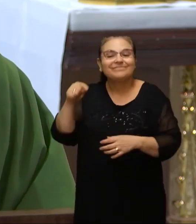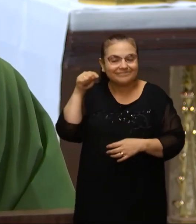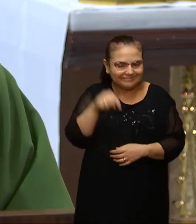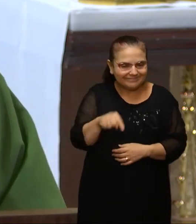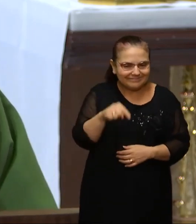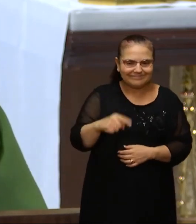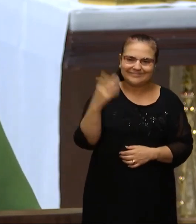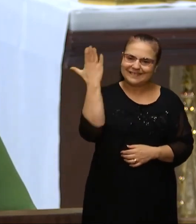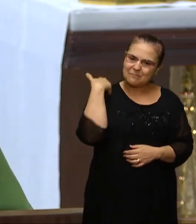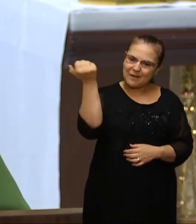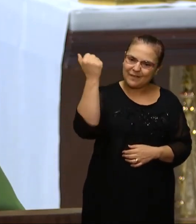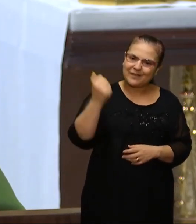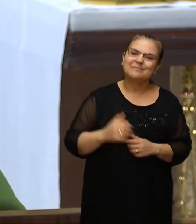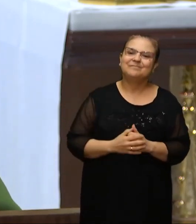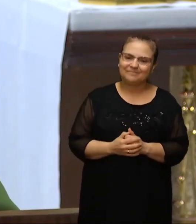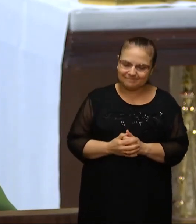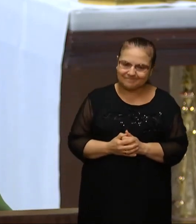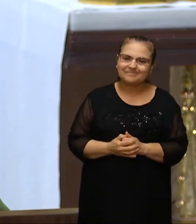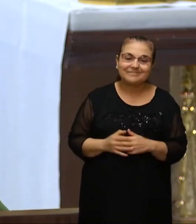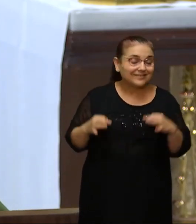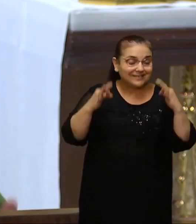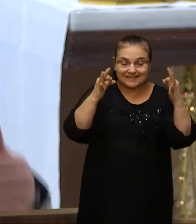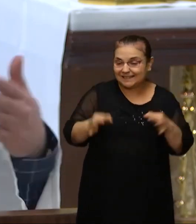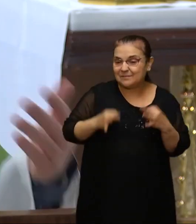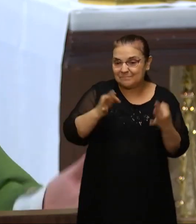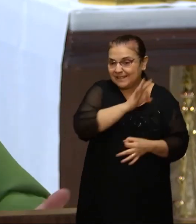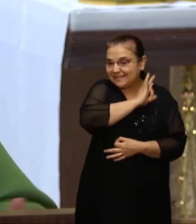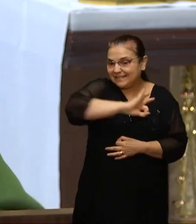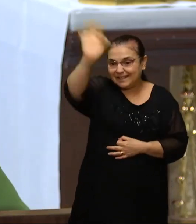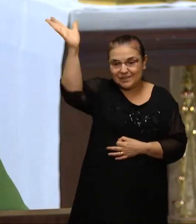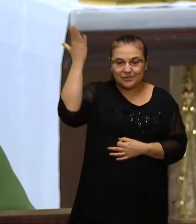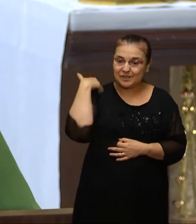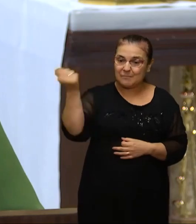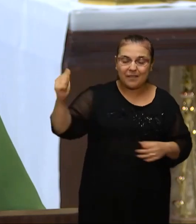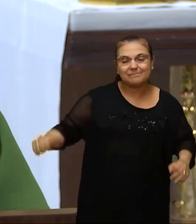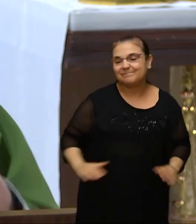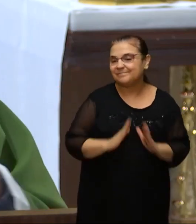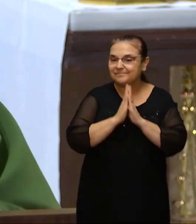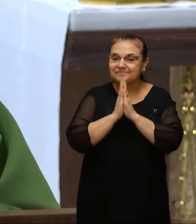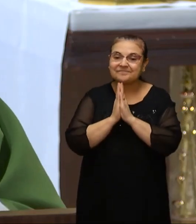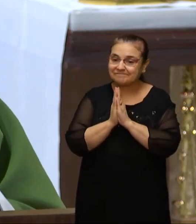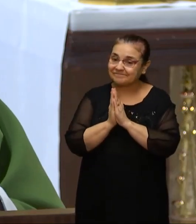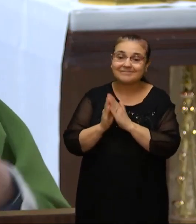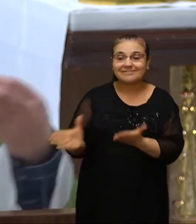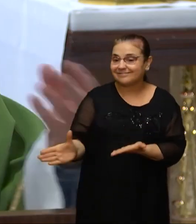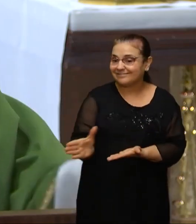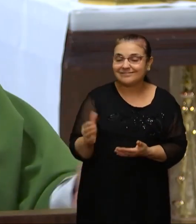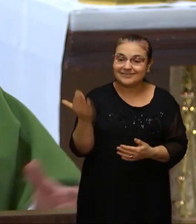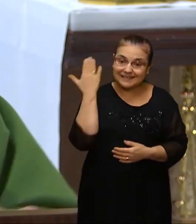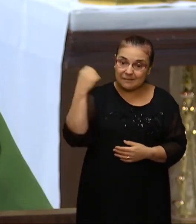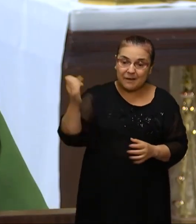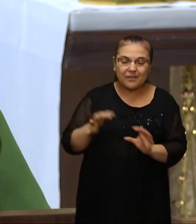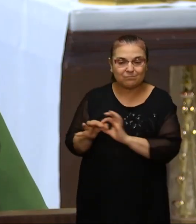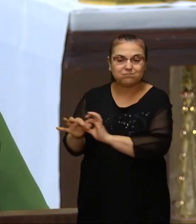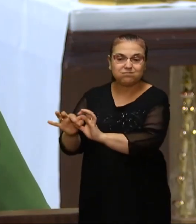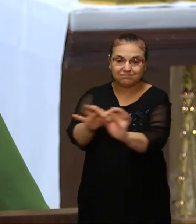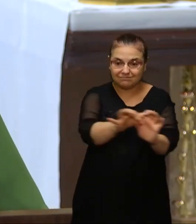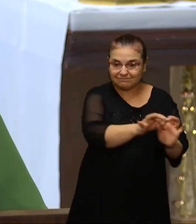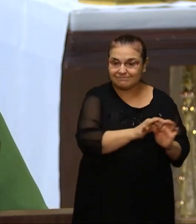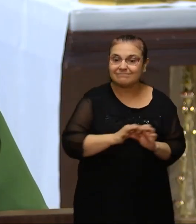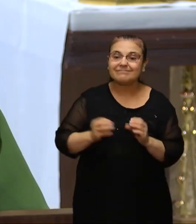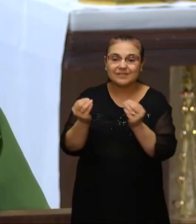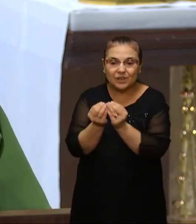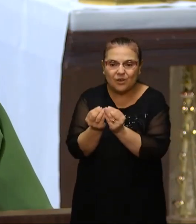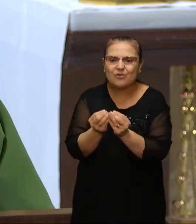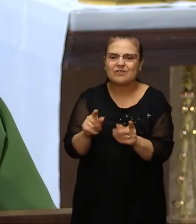llamada de siempre del Señor una llamada a la santidad una llamada a la comunión Comunión con los hermanos y